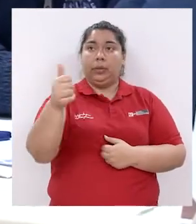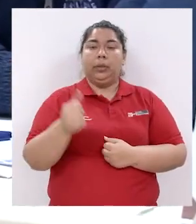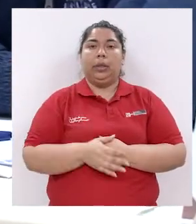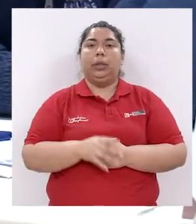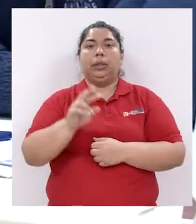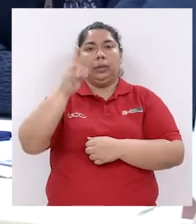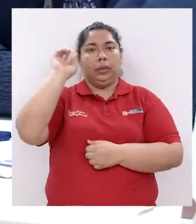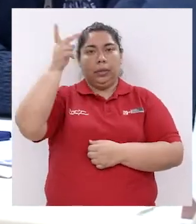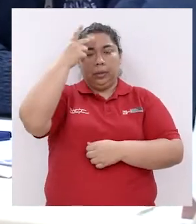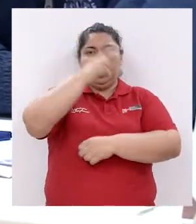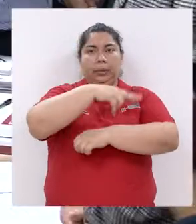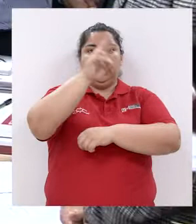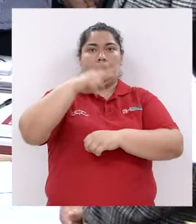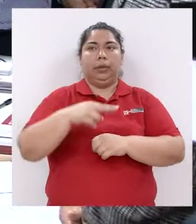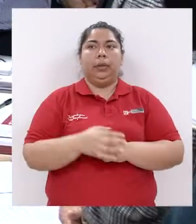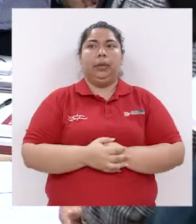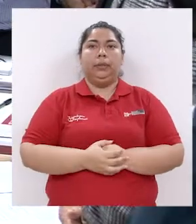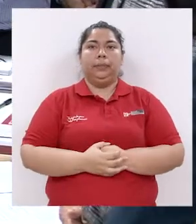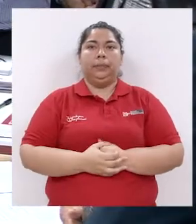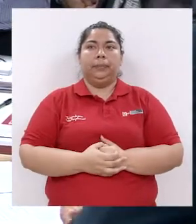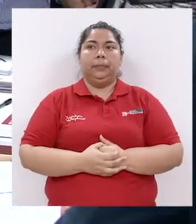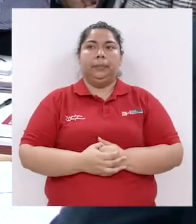ustedes, gobernadores regionales.